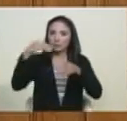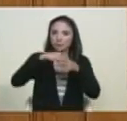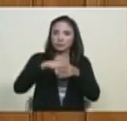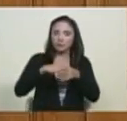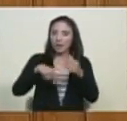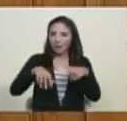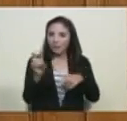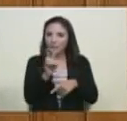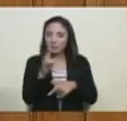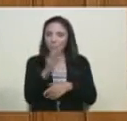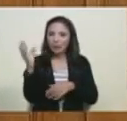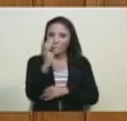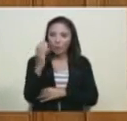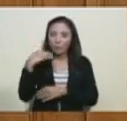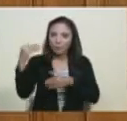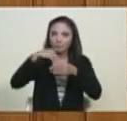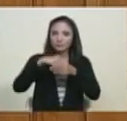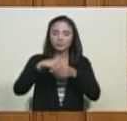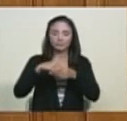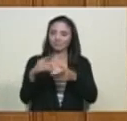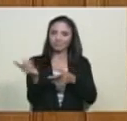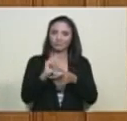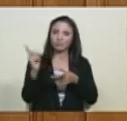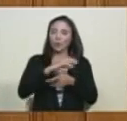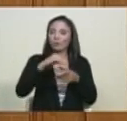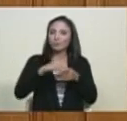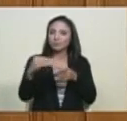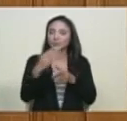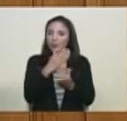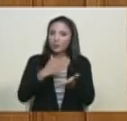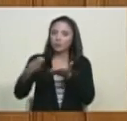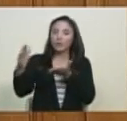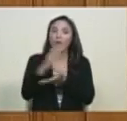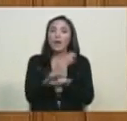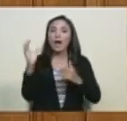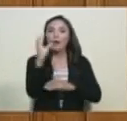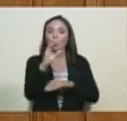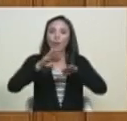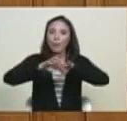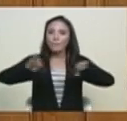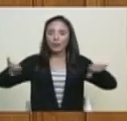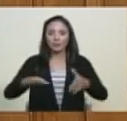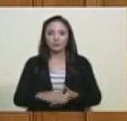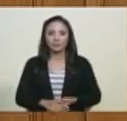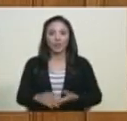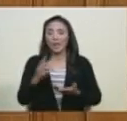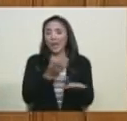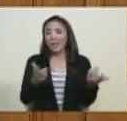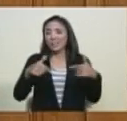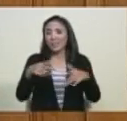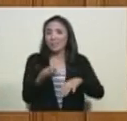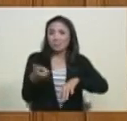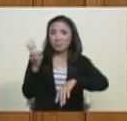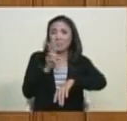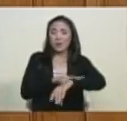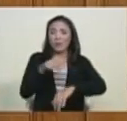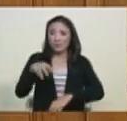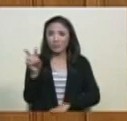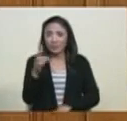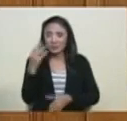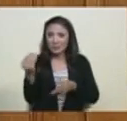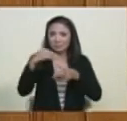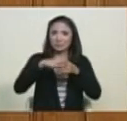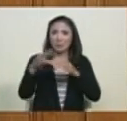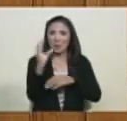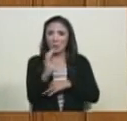oligárquico, para que Venezuela, se decía antes, no se colombianice en el peor de los sentidos, no se